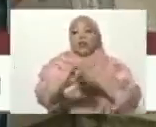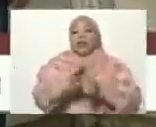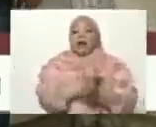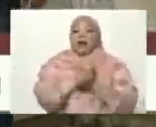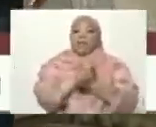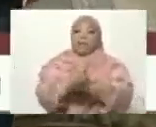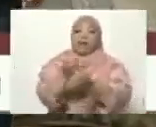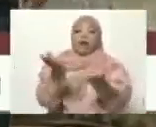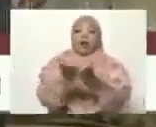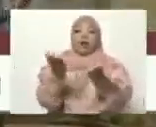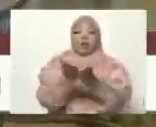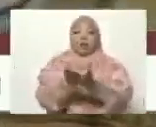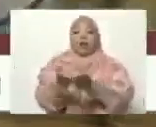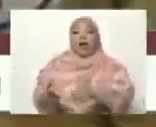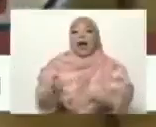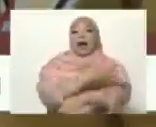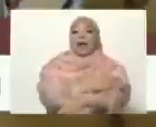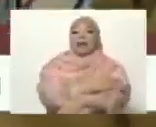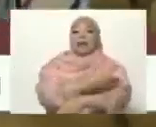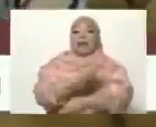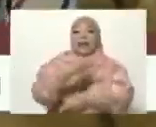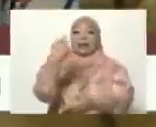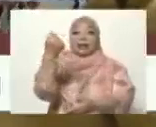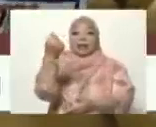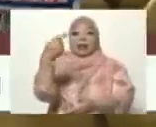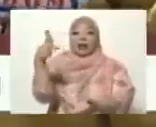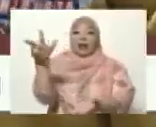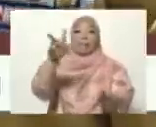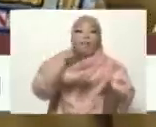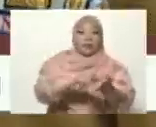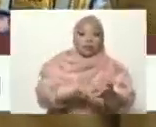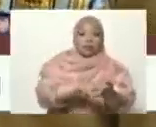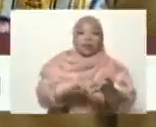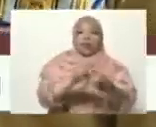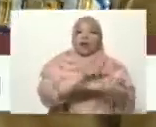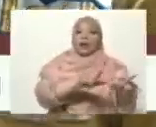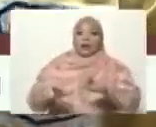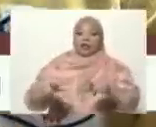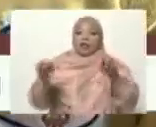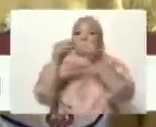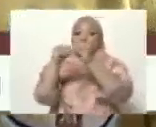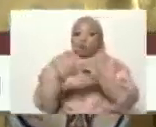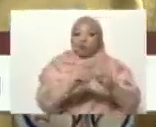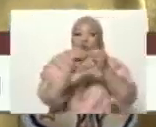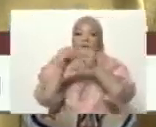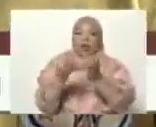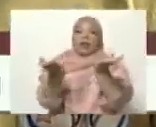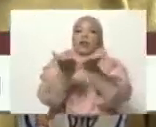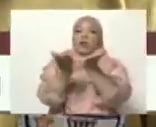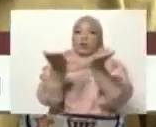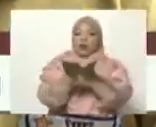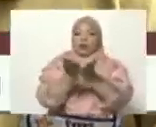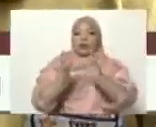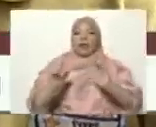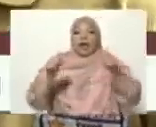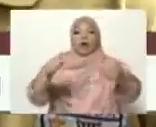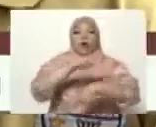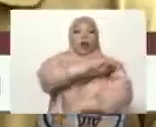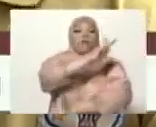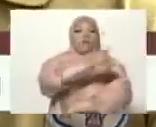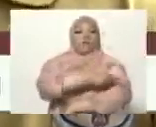había aprobado recursos para el programa Una Gota de Amor, interviniendo los planteles educativos. Ahora venimos con la fuerza del